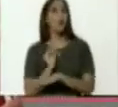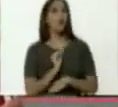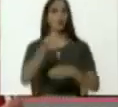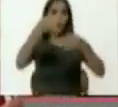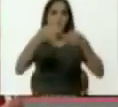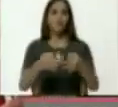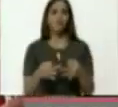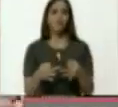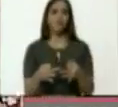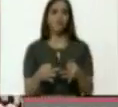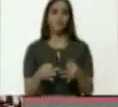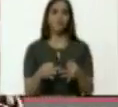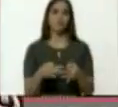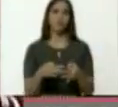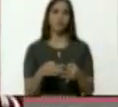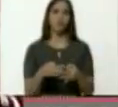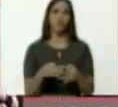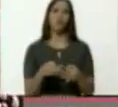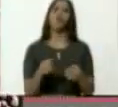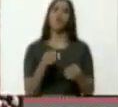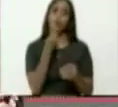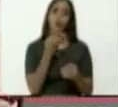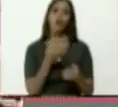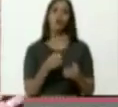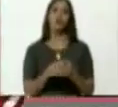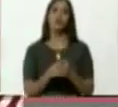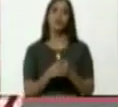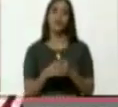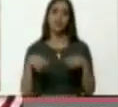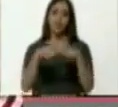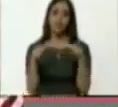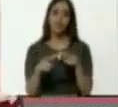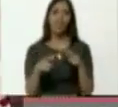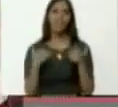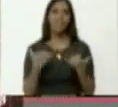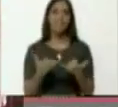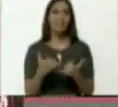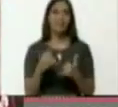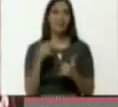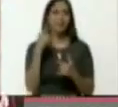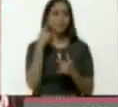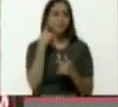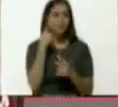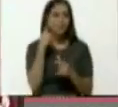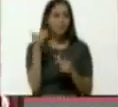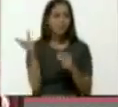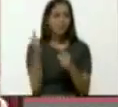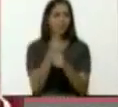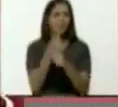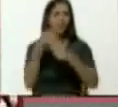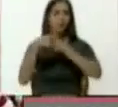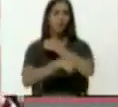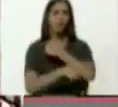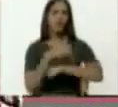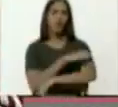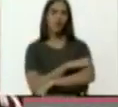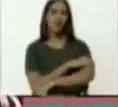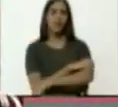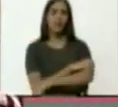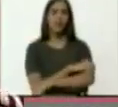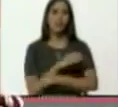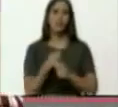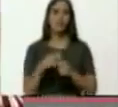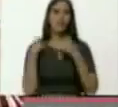debe ser. Lo cierto del caso es que ya empezamos a oler el tufillo de la más ultraderecha en el ámbito del marketing